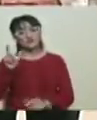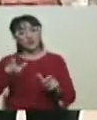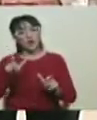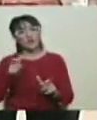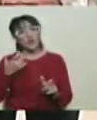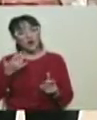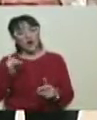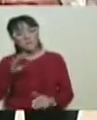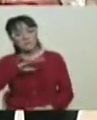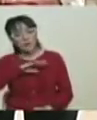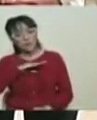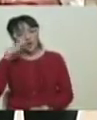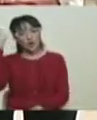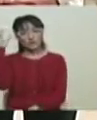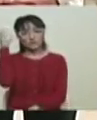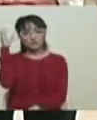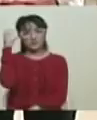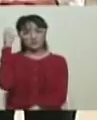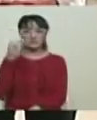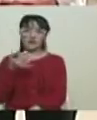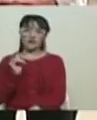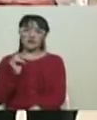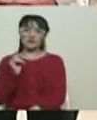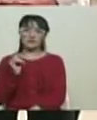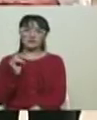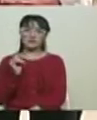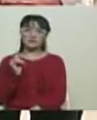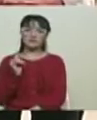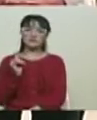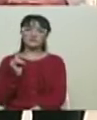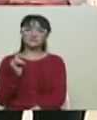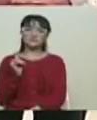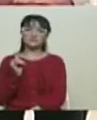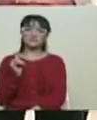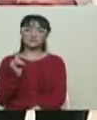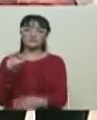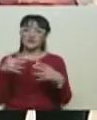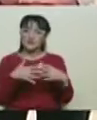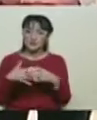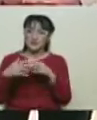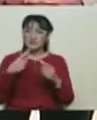nuestra conciencia. Sus declaraciones lo que son es la demostración de la